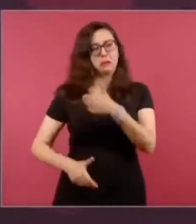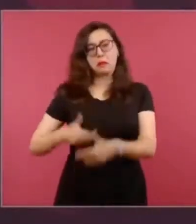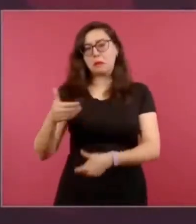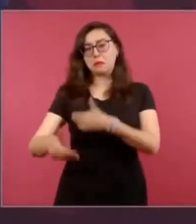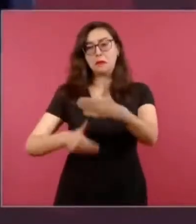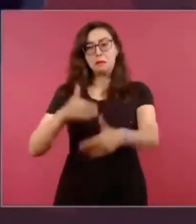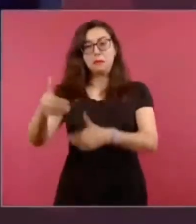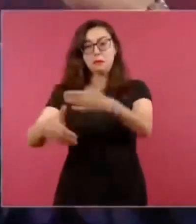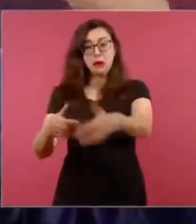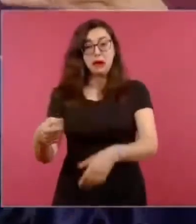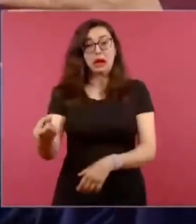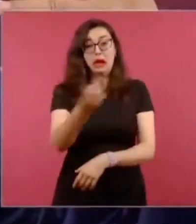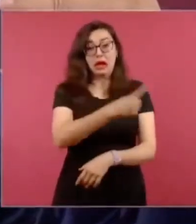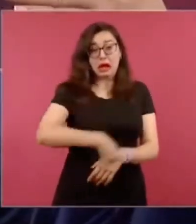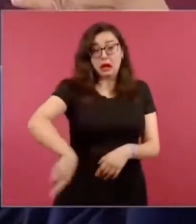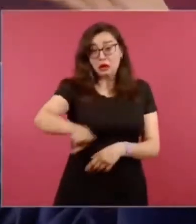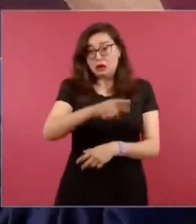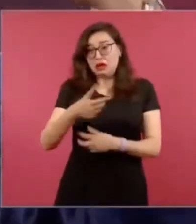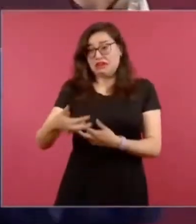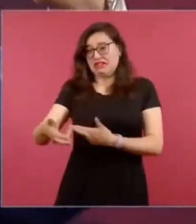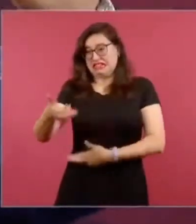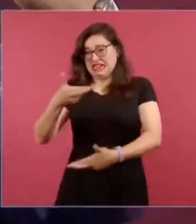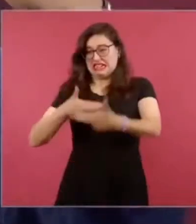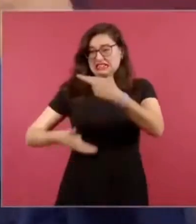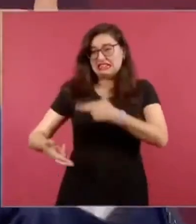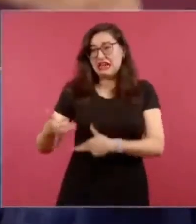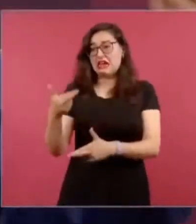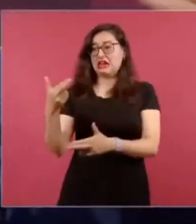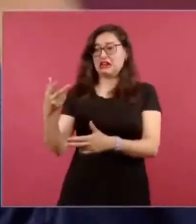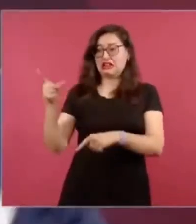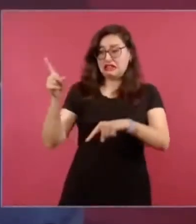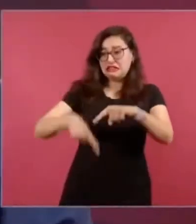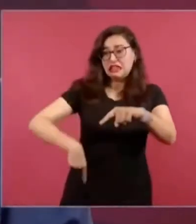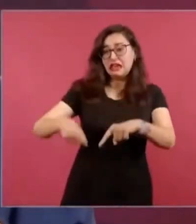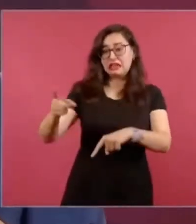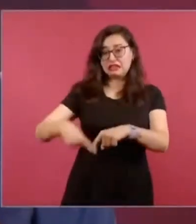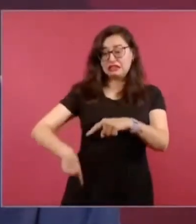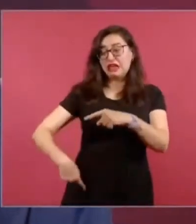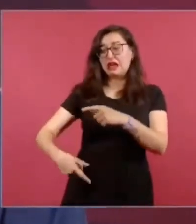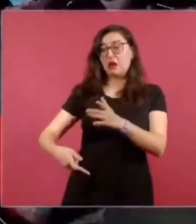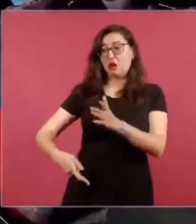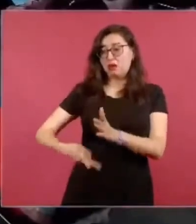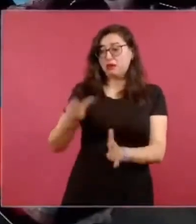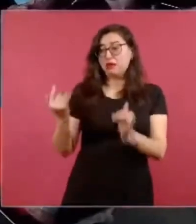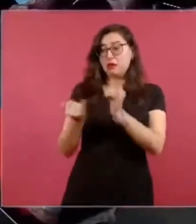que les cueste trabajo dar marcha atrás. Ahora hasta me da gusto porque